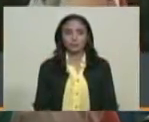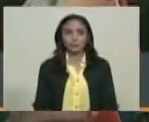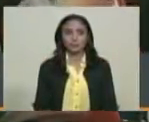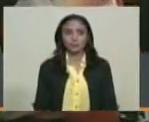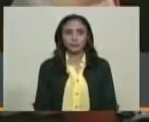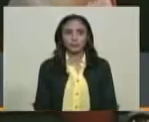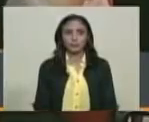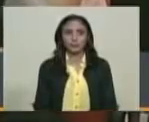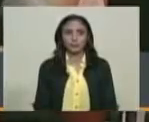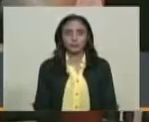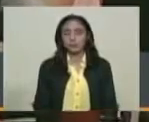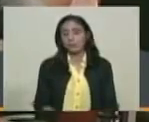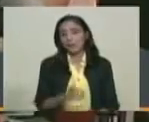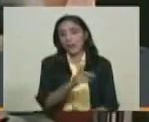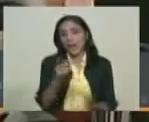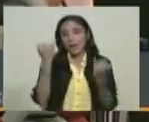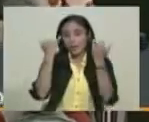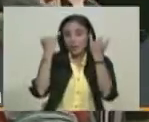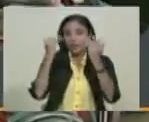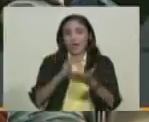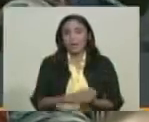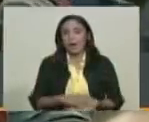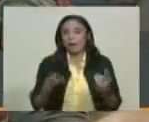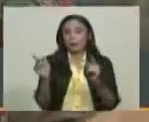Ellos creen que pueden jugar con Venezuela.